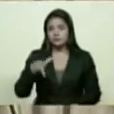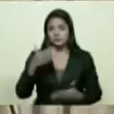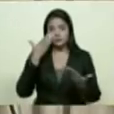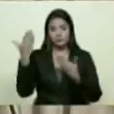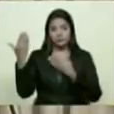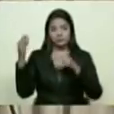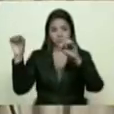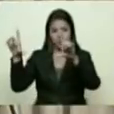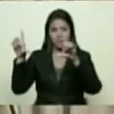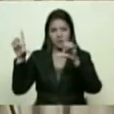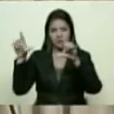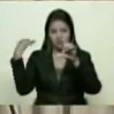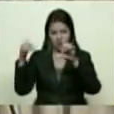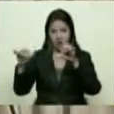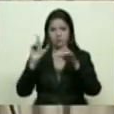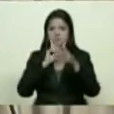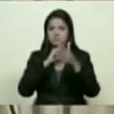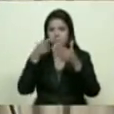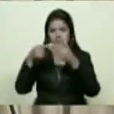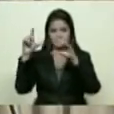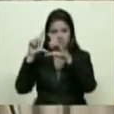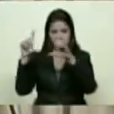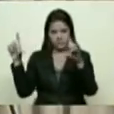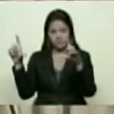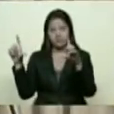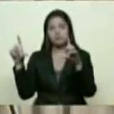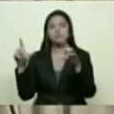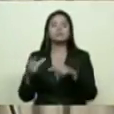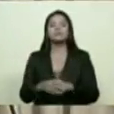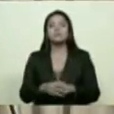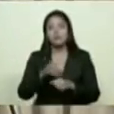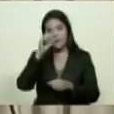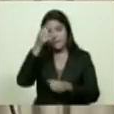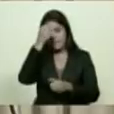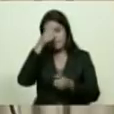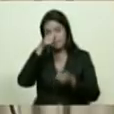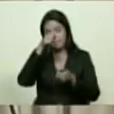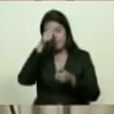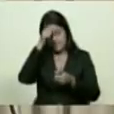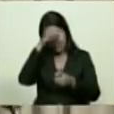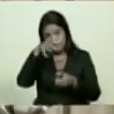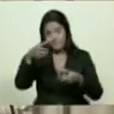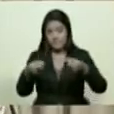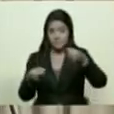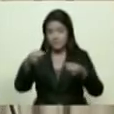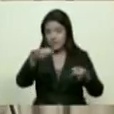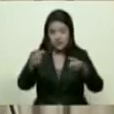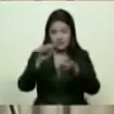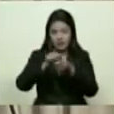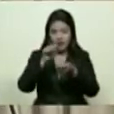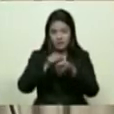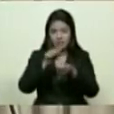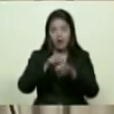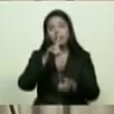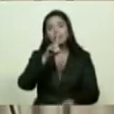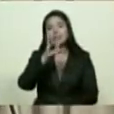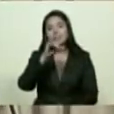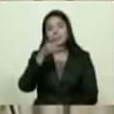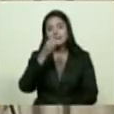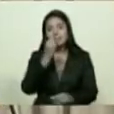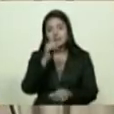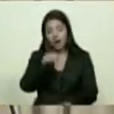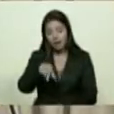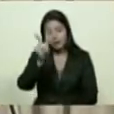pantalla, de la minería digital en Venezuela. ¿Y esto qué significa? Como uno de los